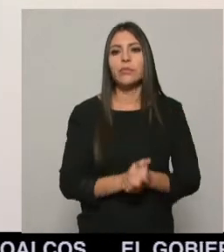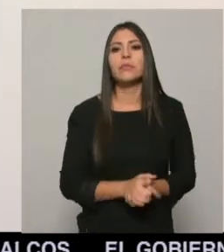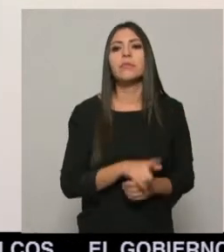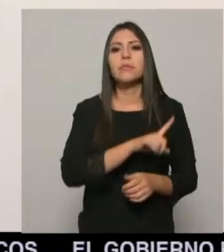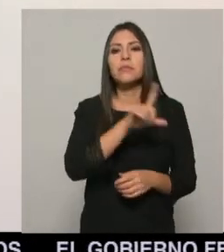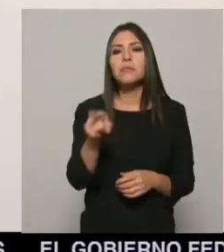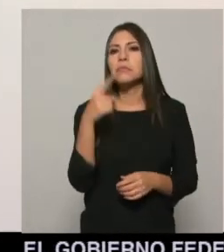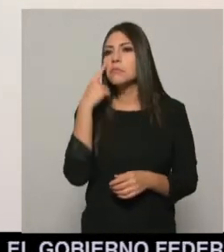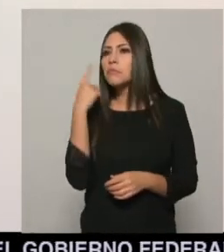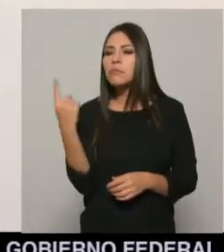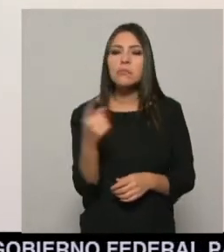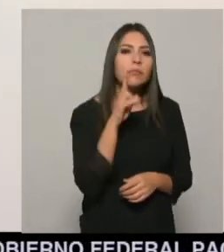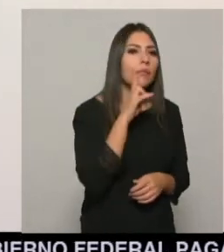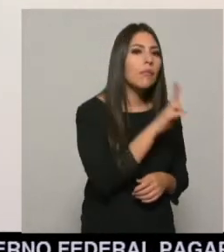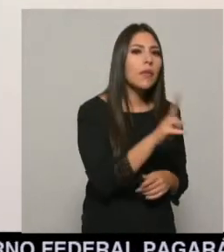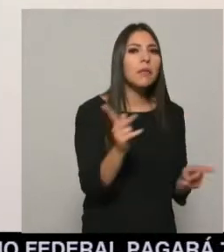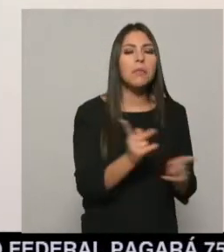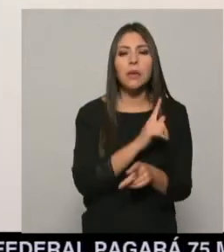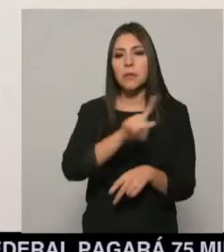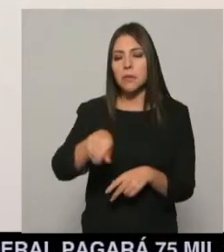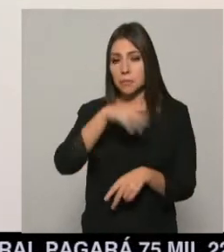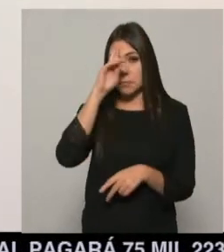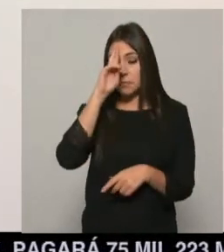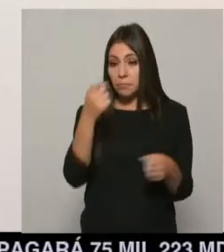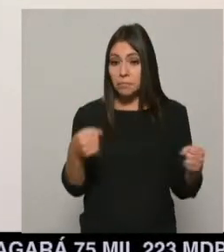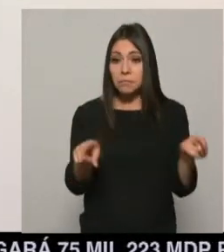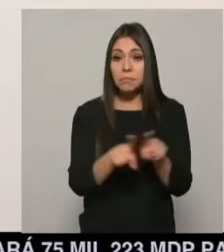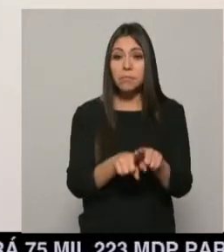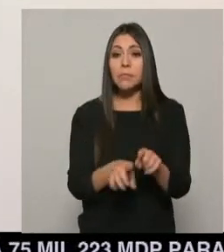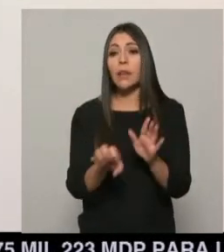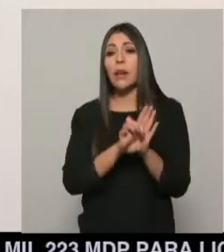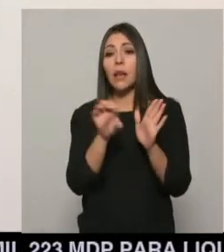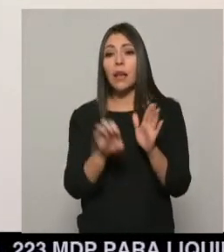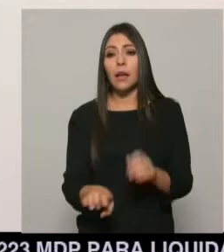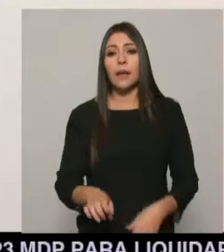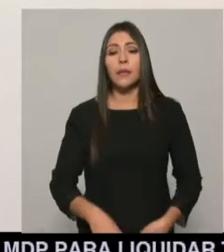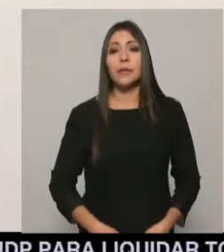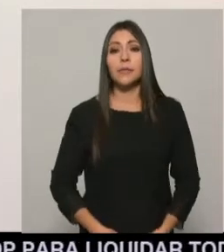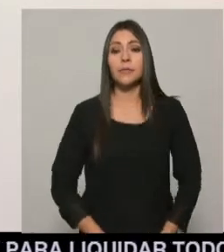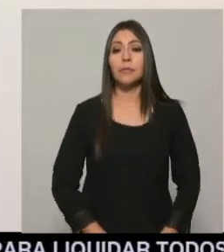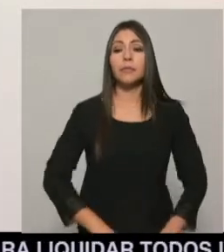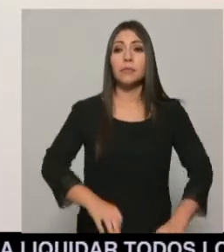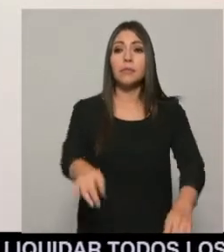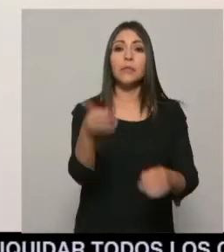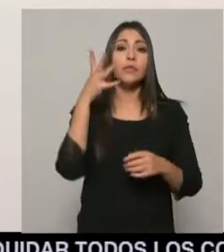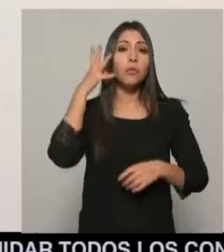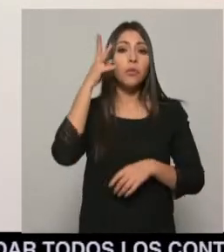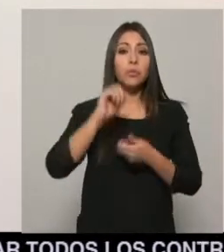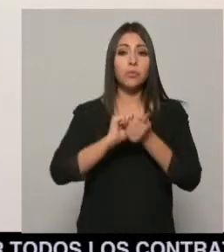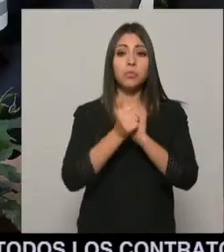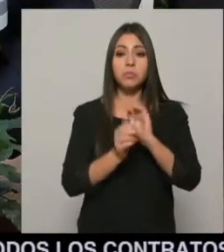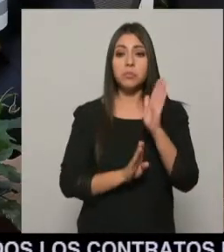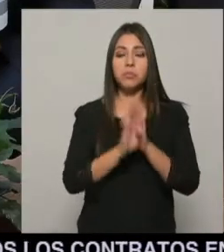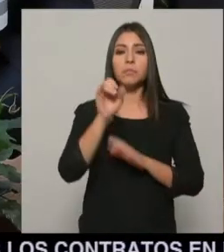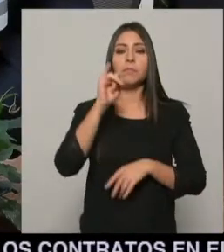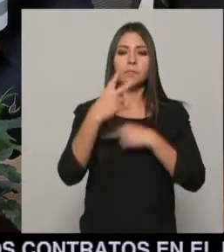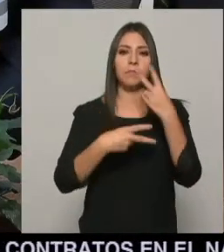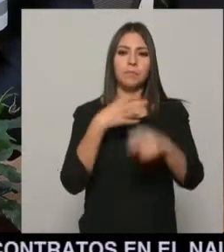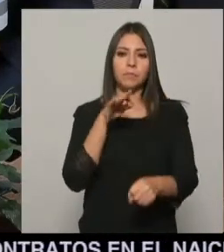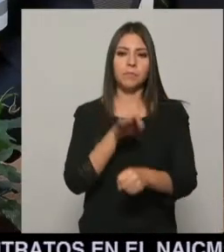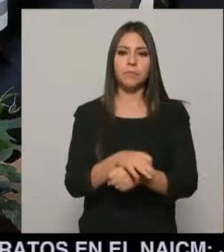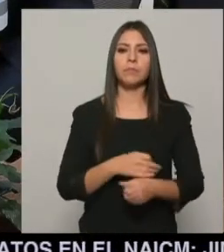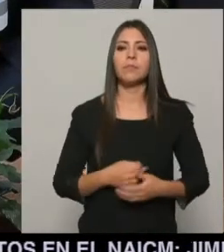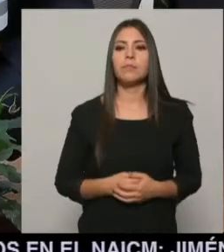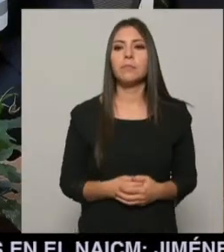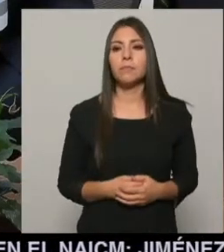observantes, muy respetuosos, y por supuesto todo aquello que tenga una perspectiva de progreso y desarrollo estaremos respaldando. Pues yo les agradezco, ya se